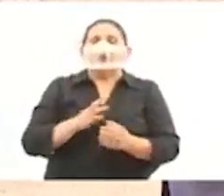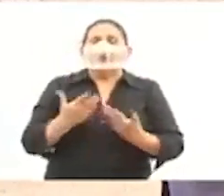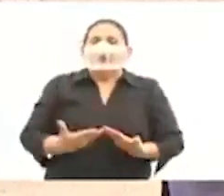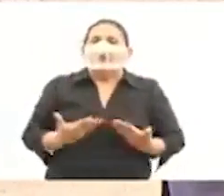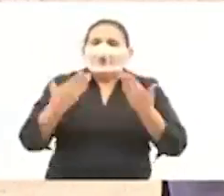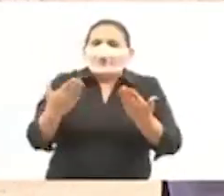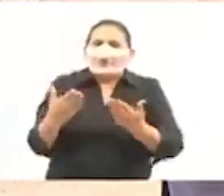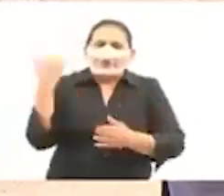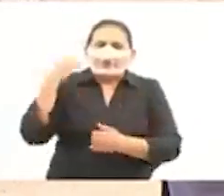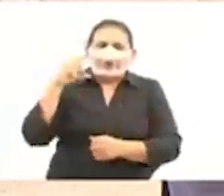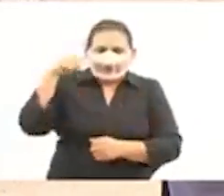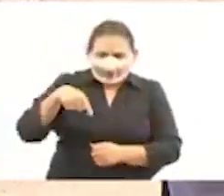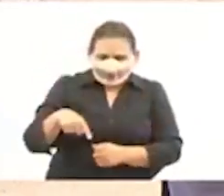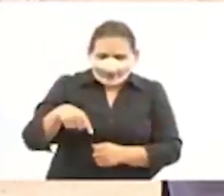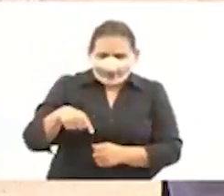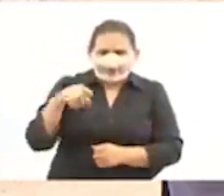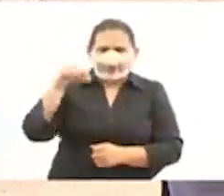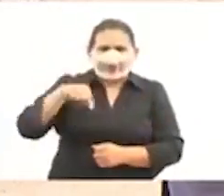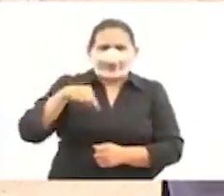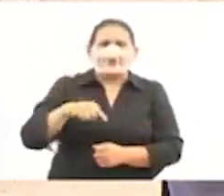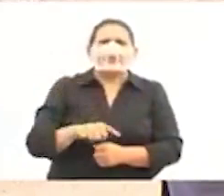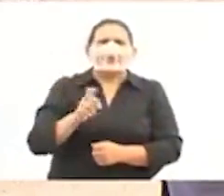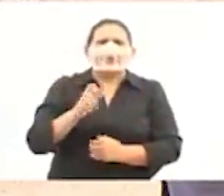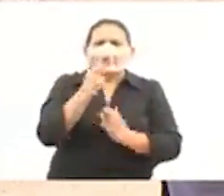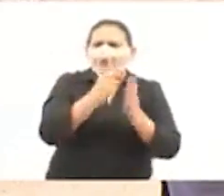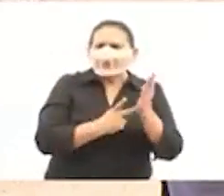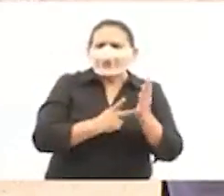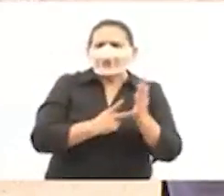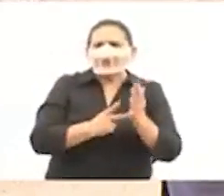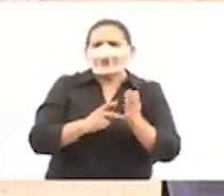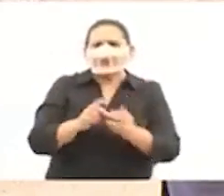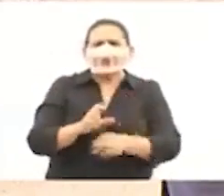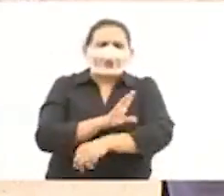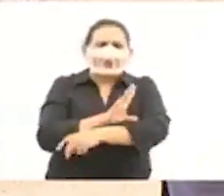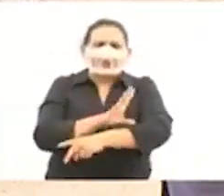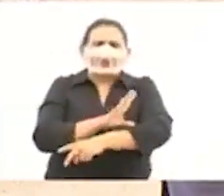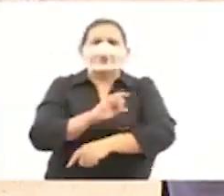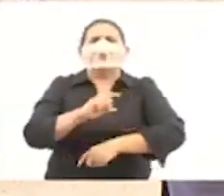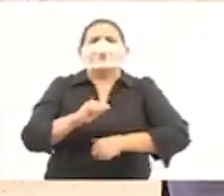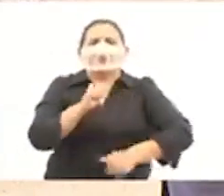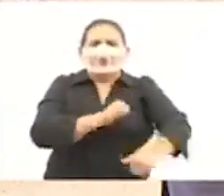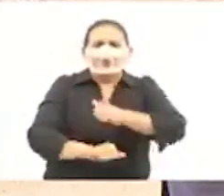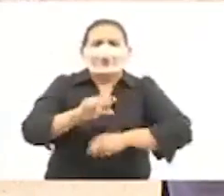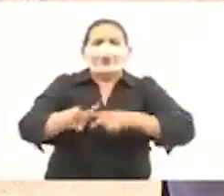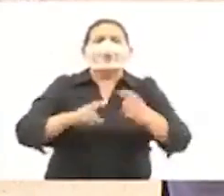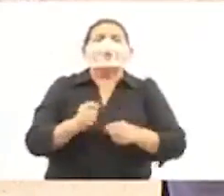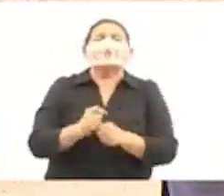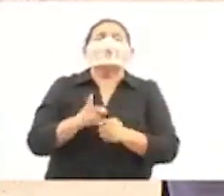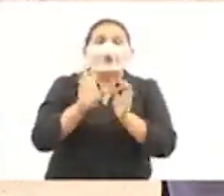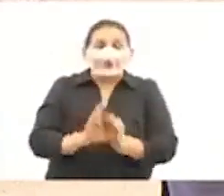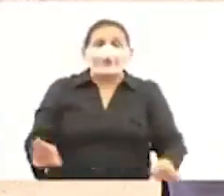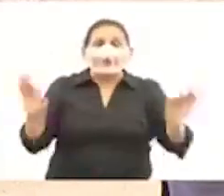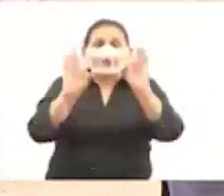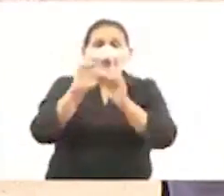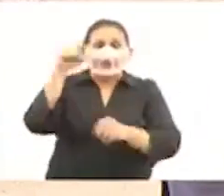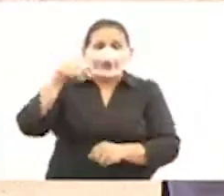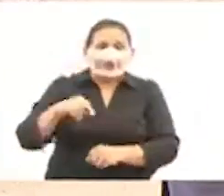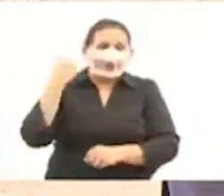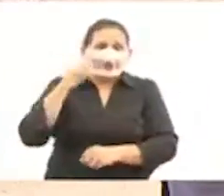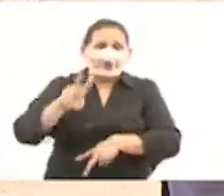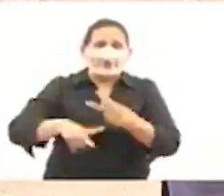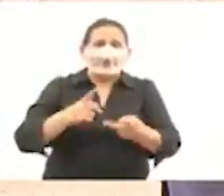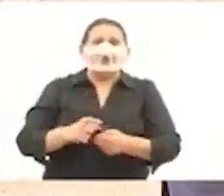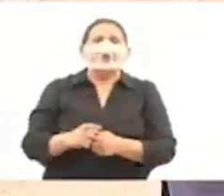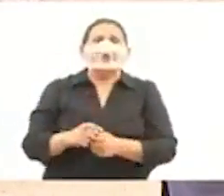y decirles que aquí en yucatán estos proyectos de energía renovable van a seguir siendo nuestra prioridad y aquí en yucatán van a